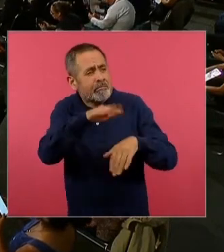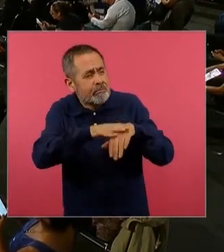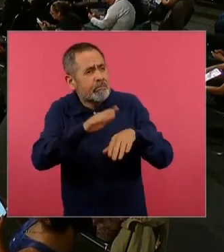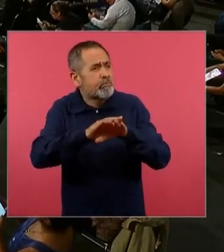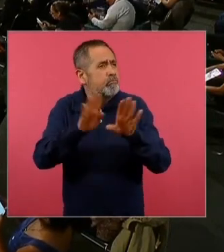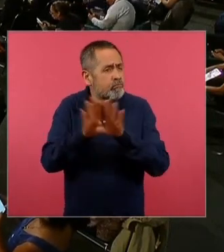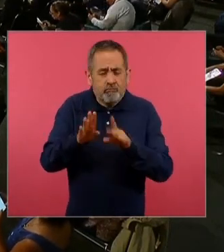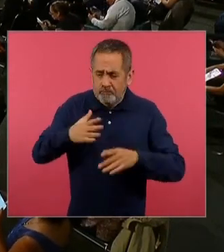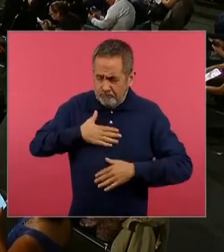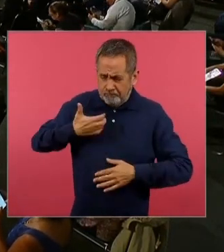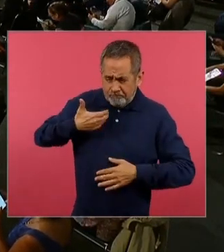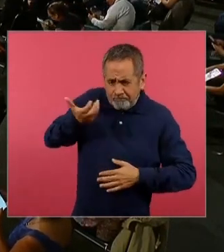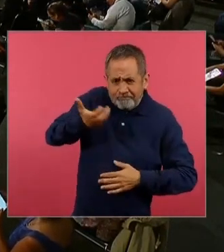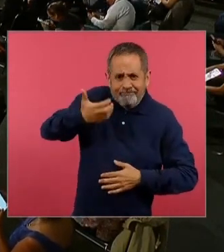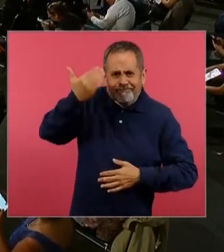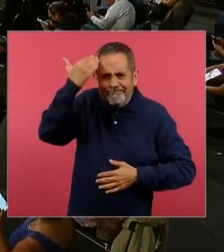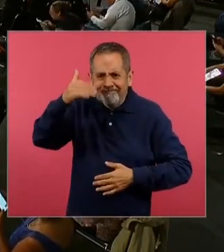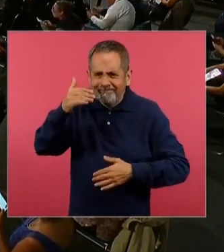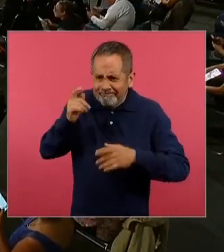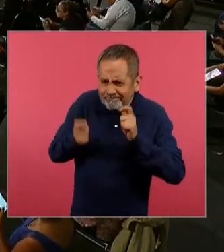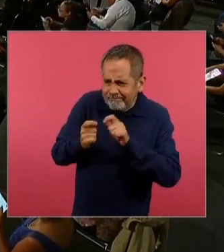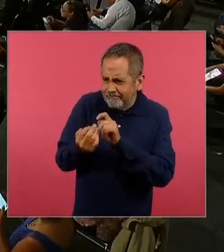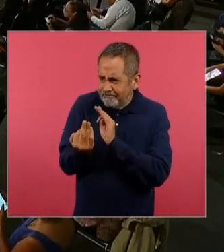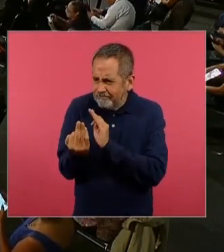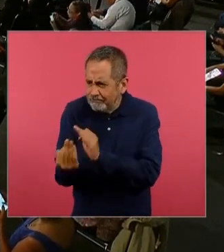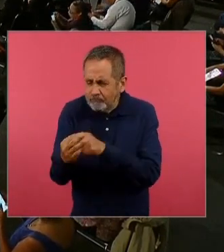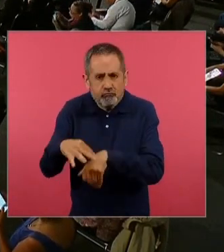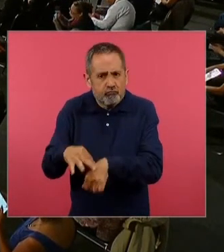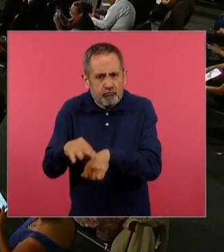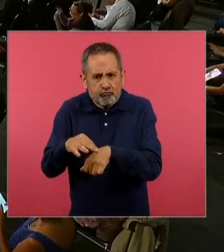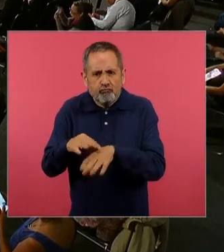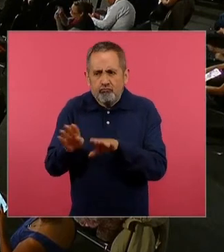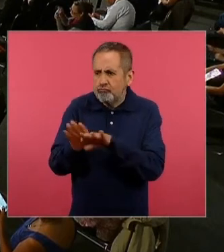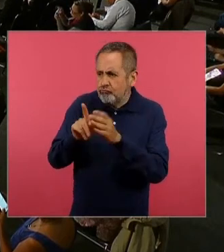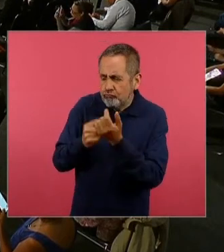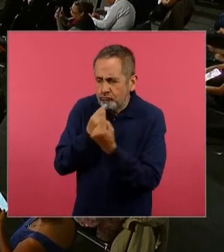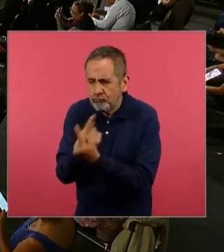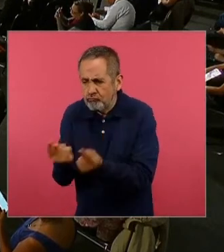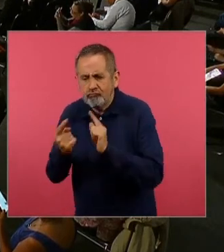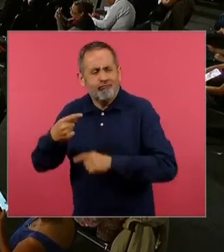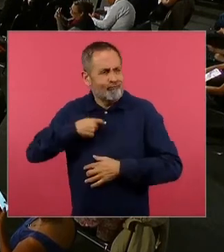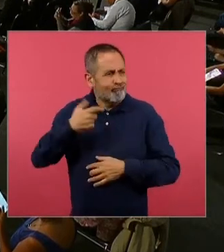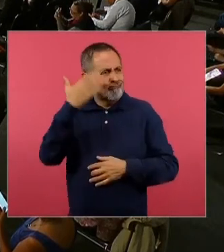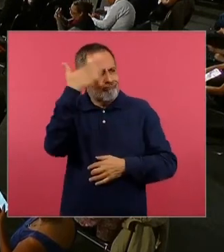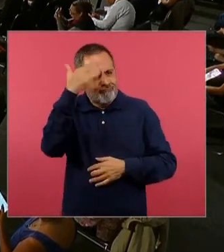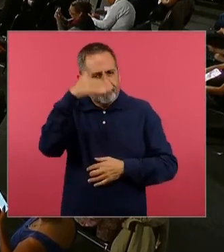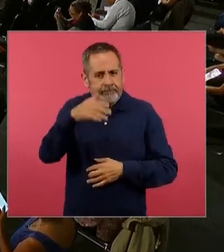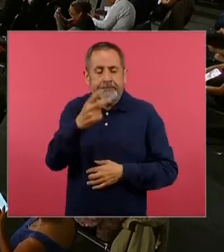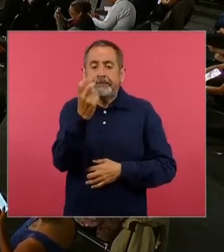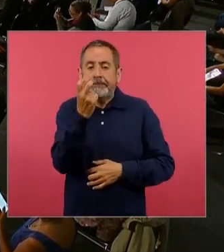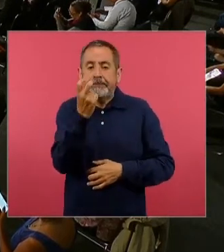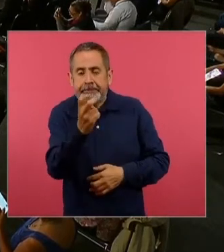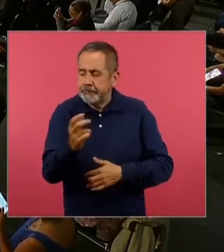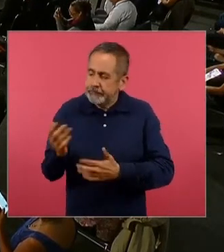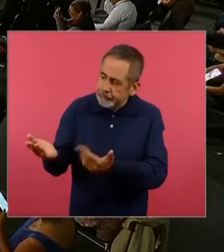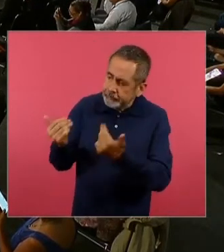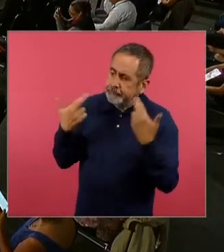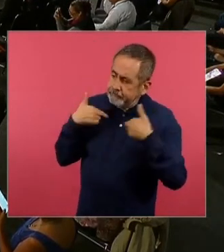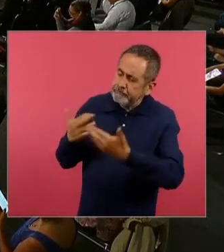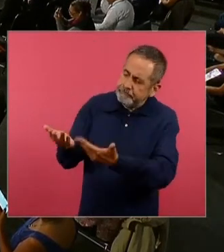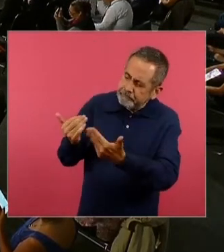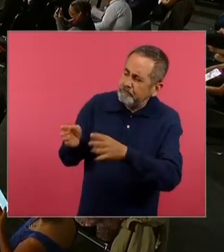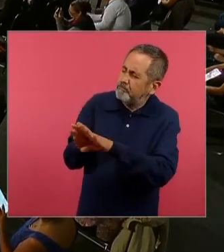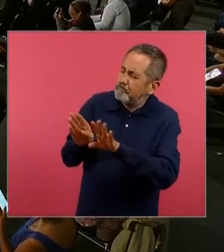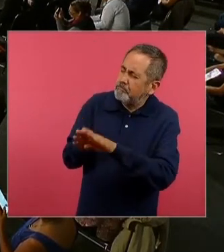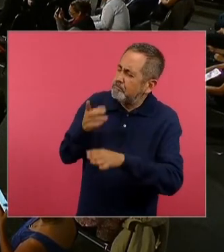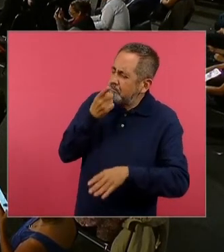su práctica, que ellos son los que están ante los alumnos, que ellos trabajan todos los días. Hay que escucharlos, hay que ver cómo trabajaban